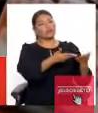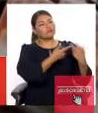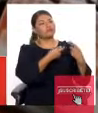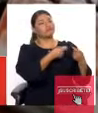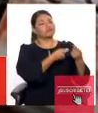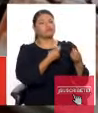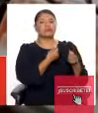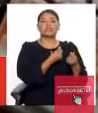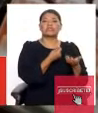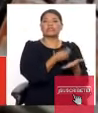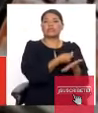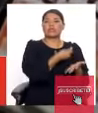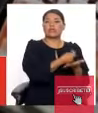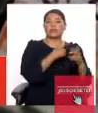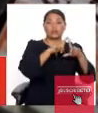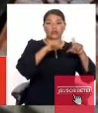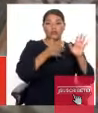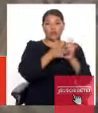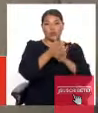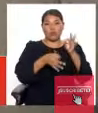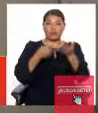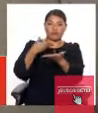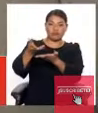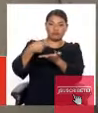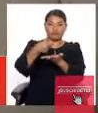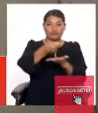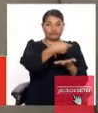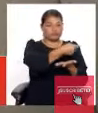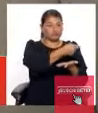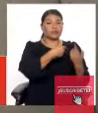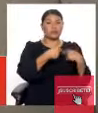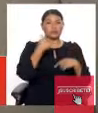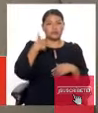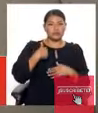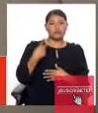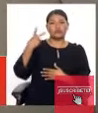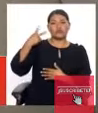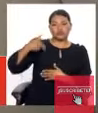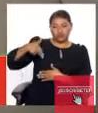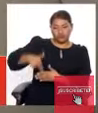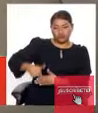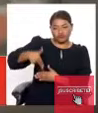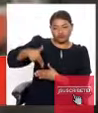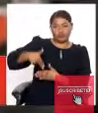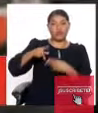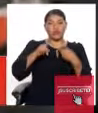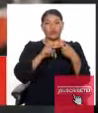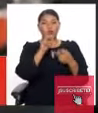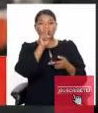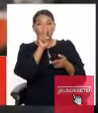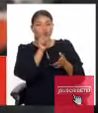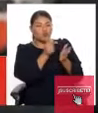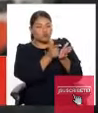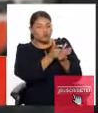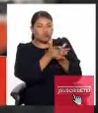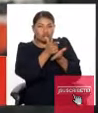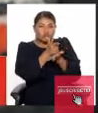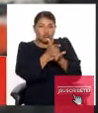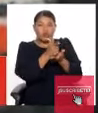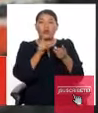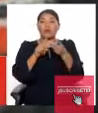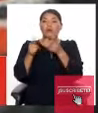A través de un sinnúmero de volantes que se han encontrado ahí. He encontrado dos armas de fuego, un revólver debidamente abastecido, igual que una